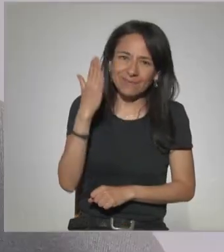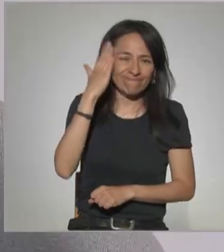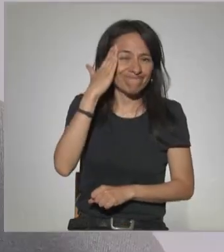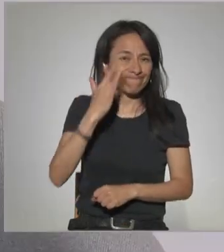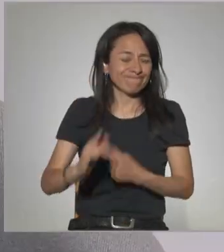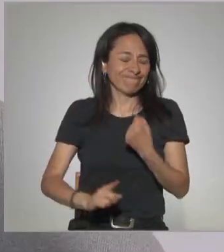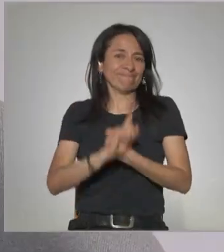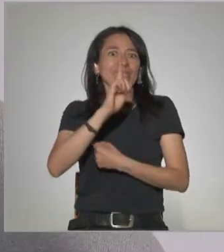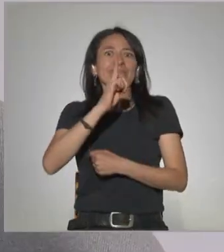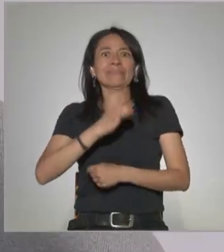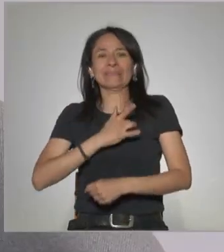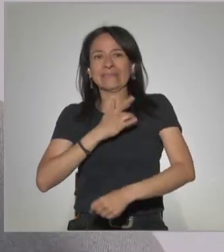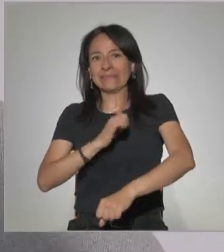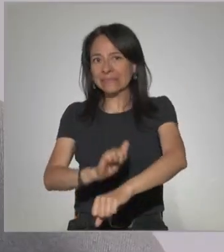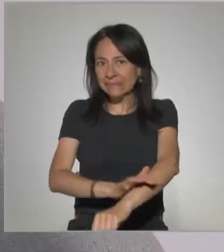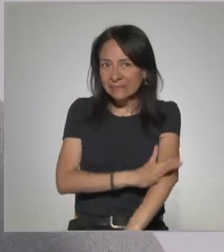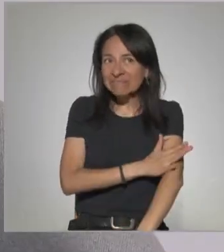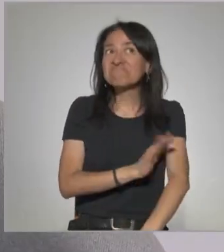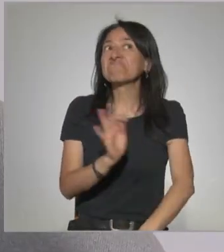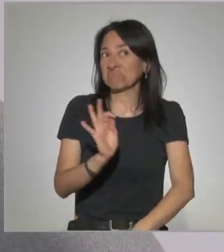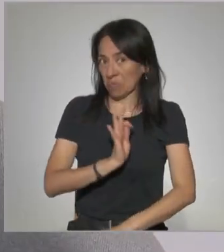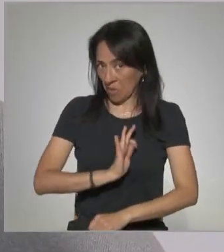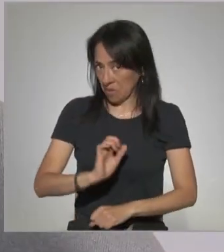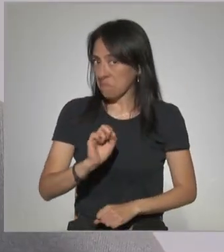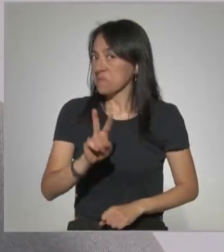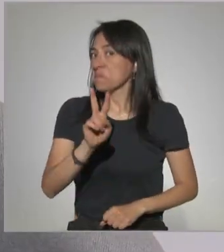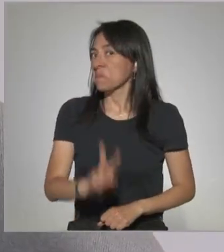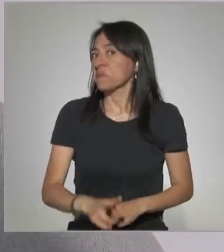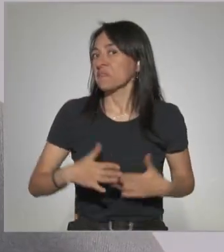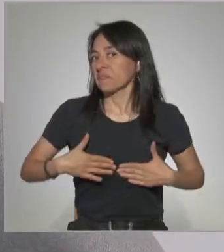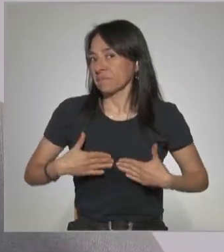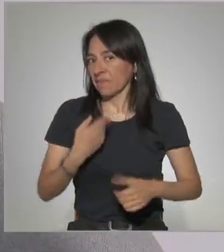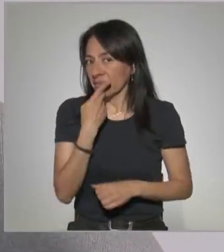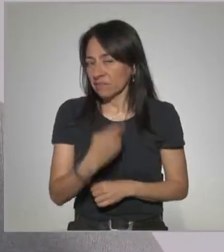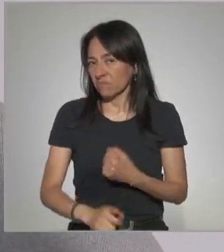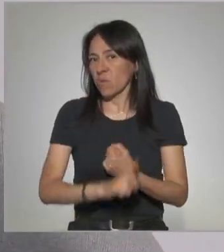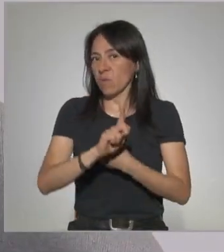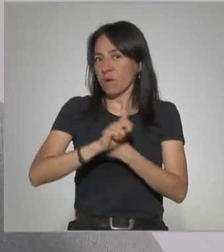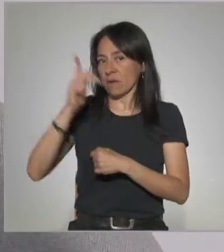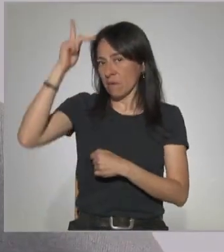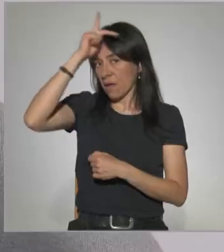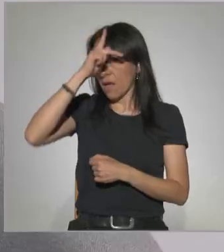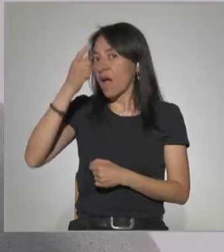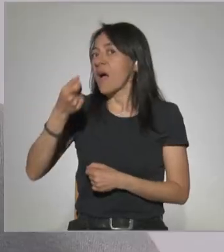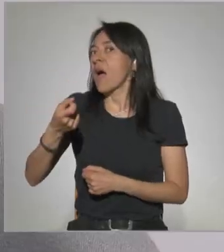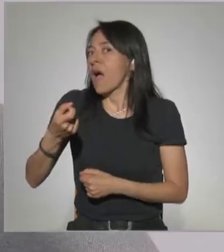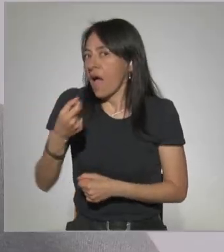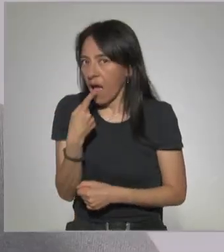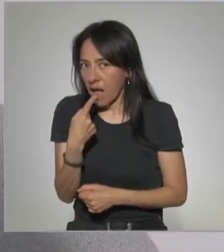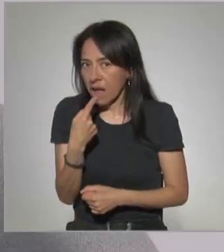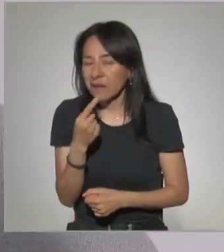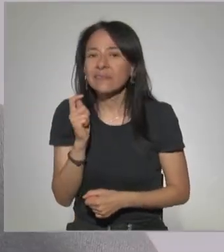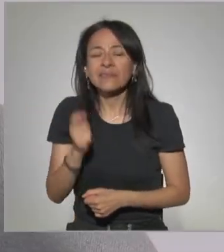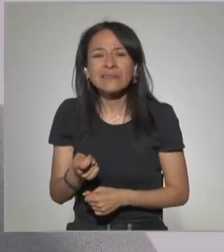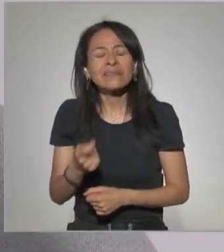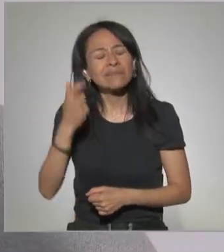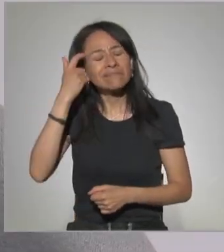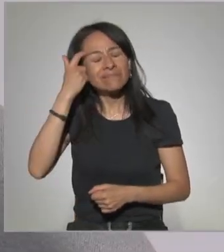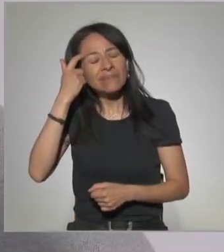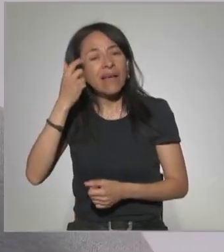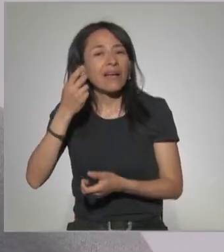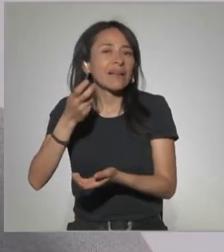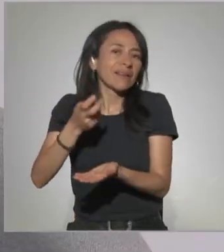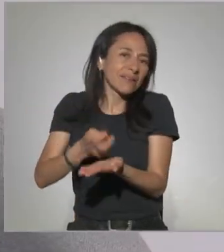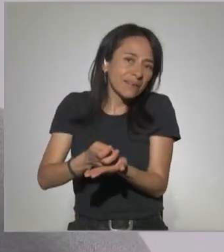afectivo, psiquiátrico incluso, ¿no? Podría decirlo. Si nosotros, es un proceso de reparación neuronal también, ¿no? Entonces,